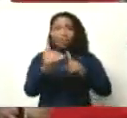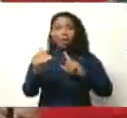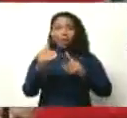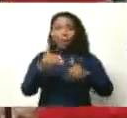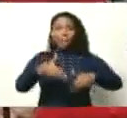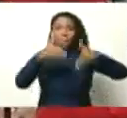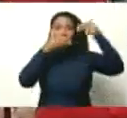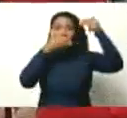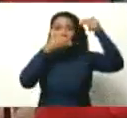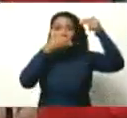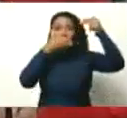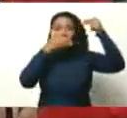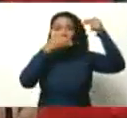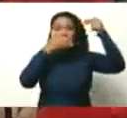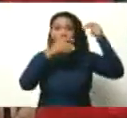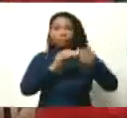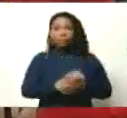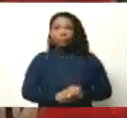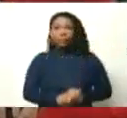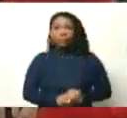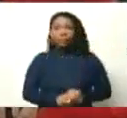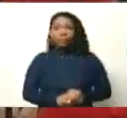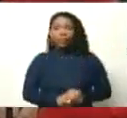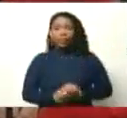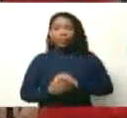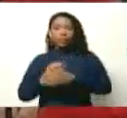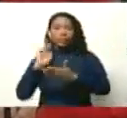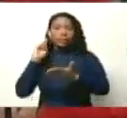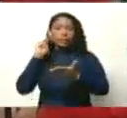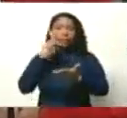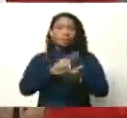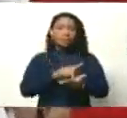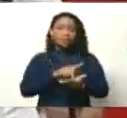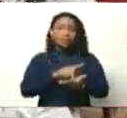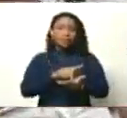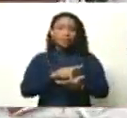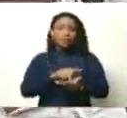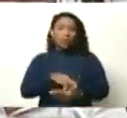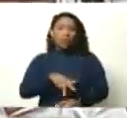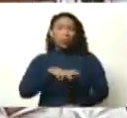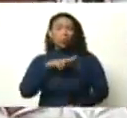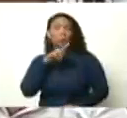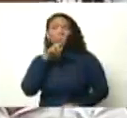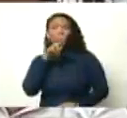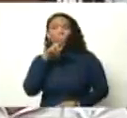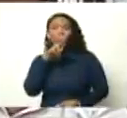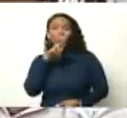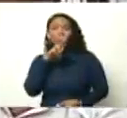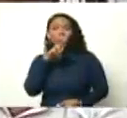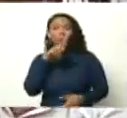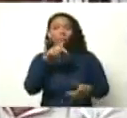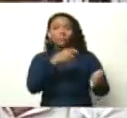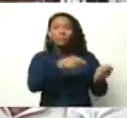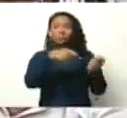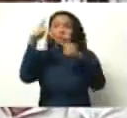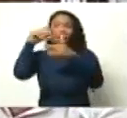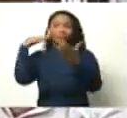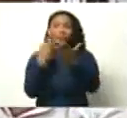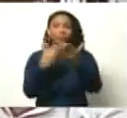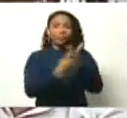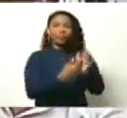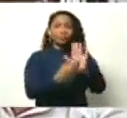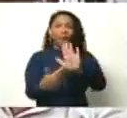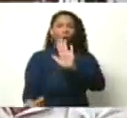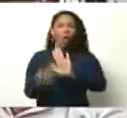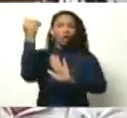secuestrado. Han llegado a la barbaridad de llevar como testigos en su